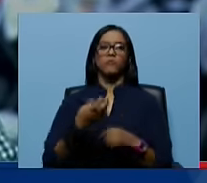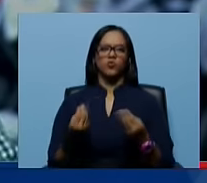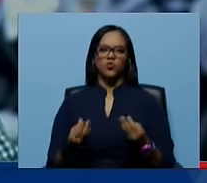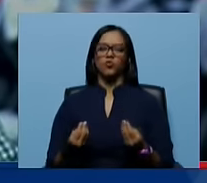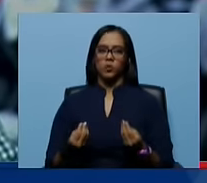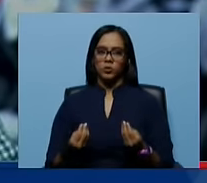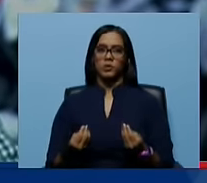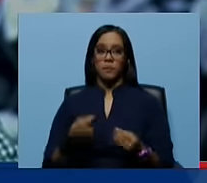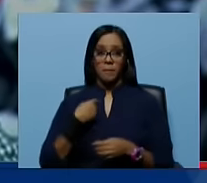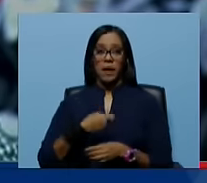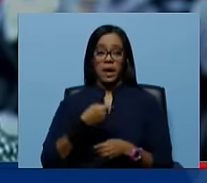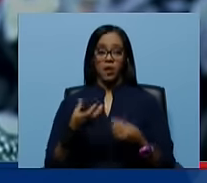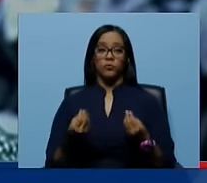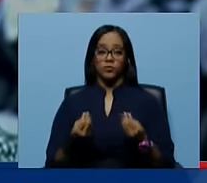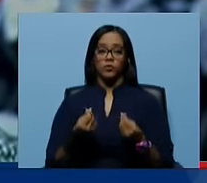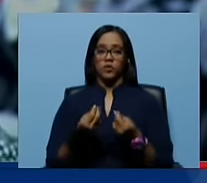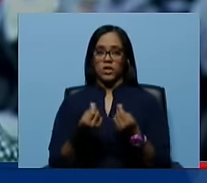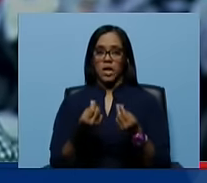mucho billete.